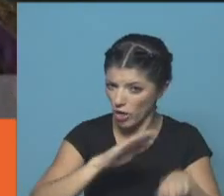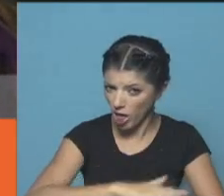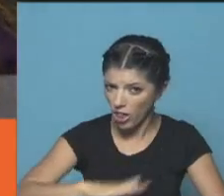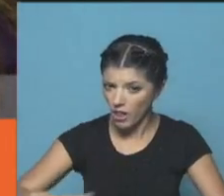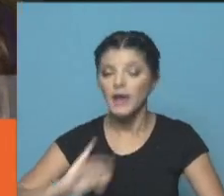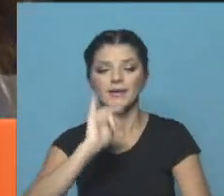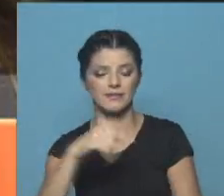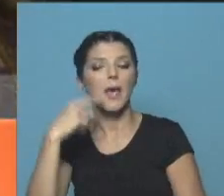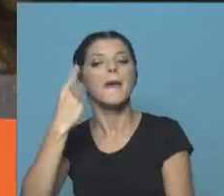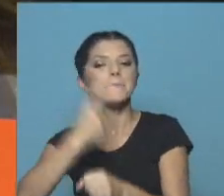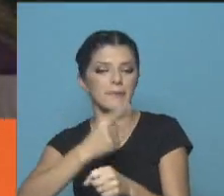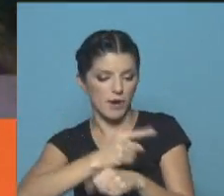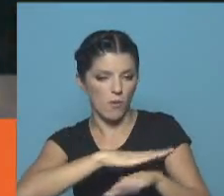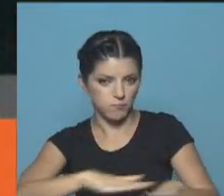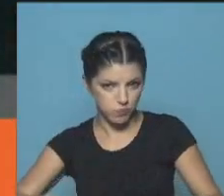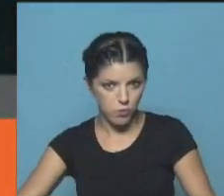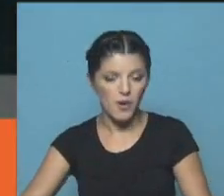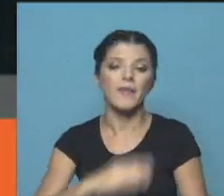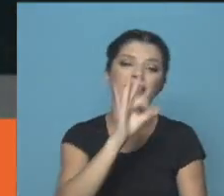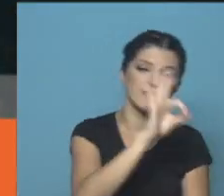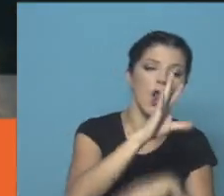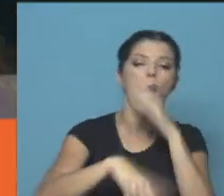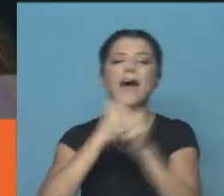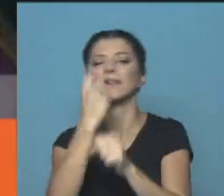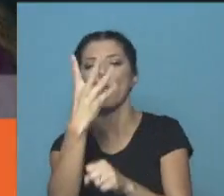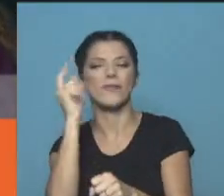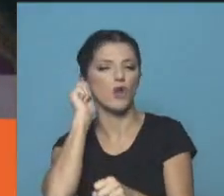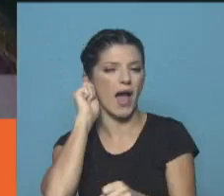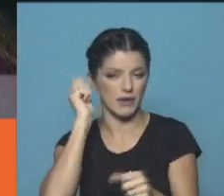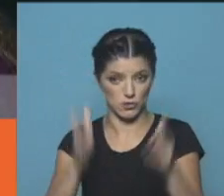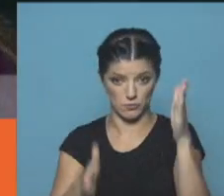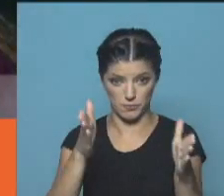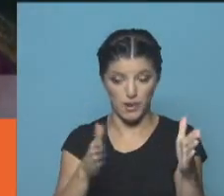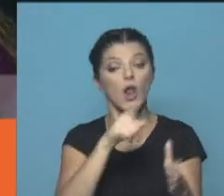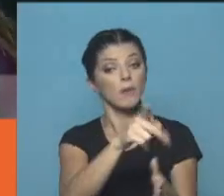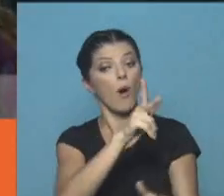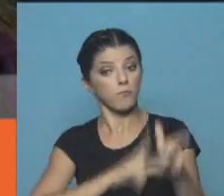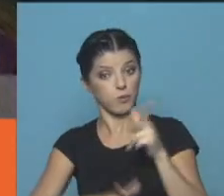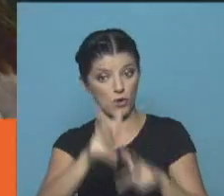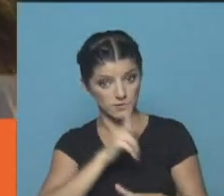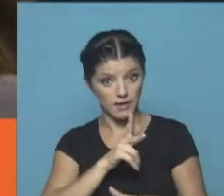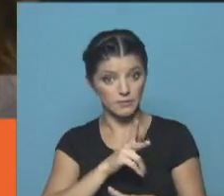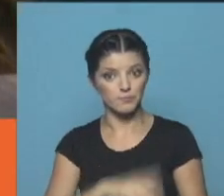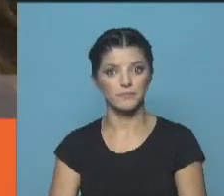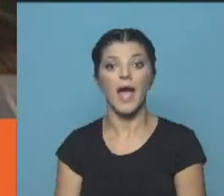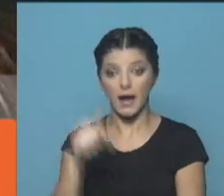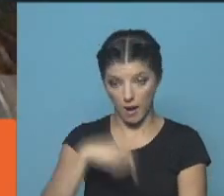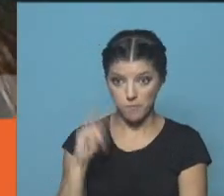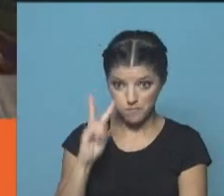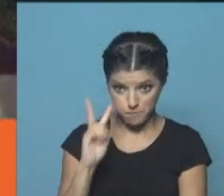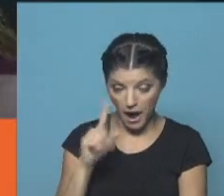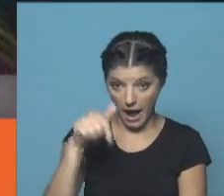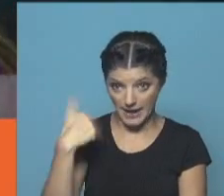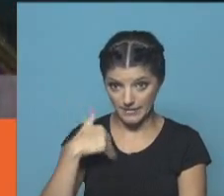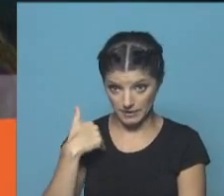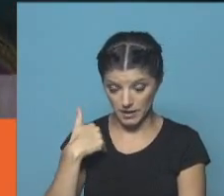el tema de primera infancia, que tiene que ver con los niños de 0 a 4 años, y esta tendencia que vos mencionás se ve muy visiblemente en Argentina, aunque es una tendencia